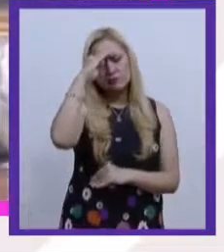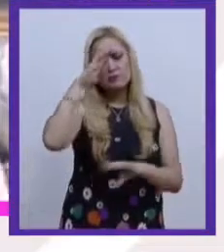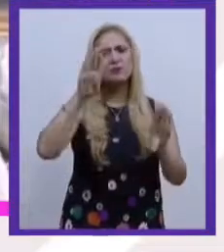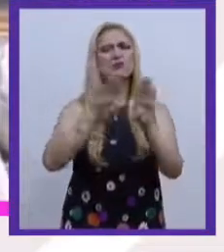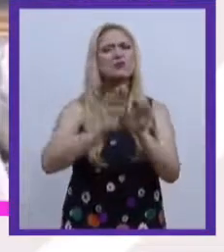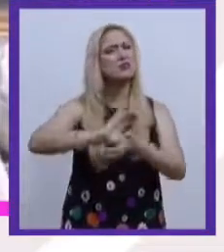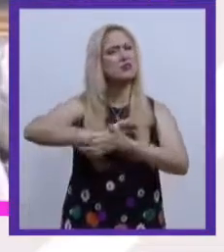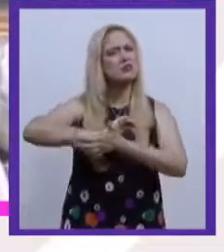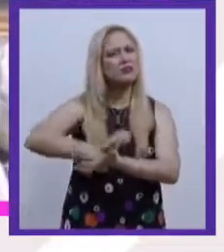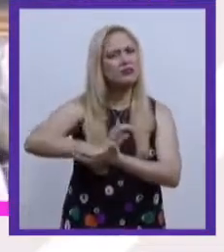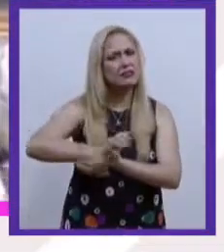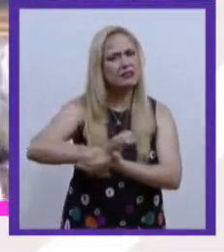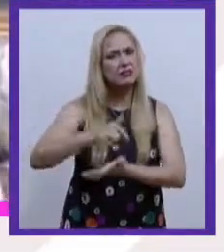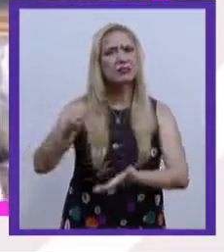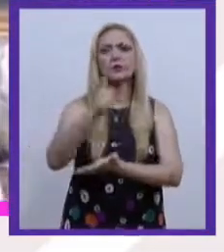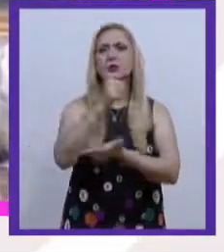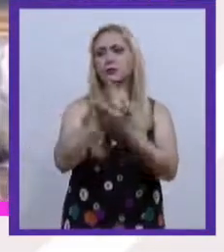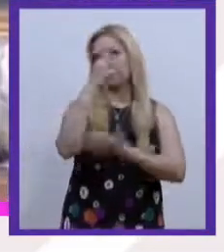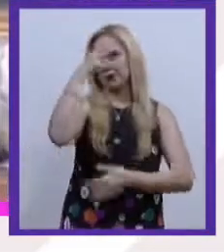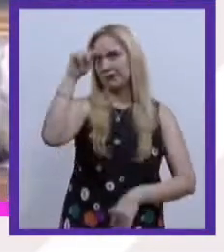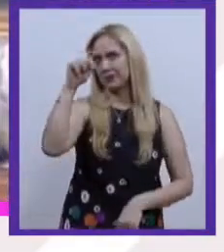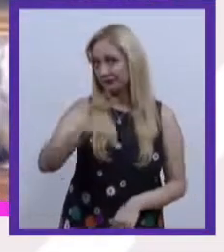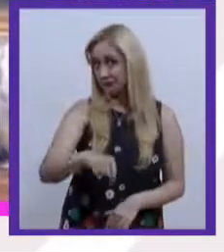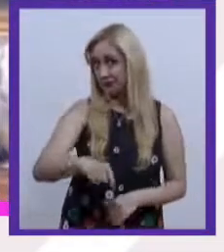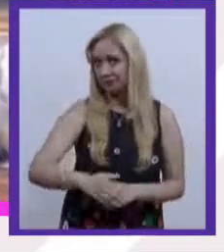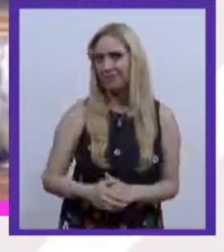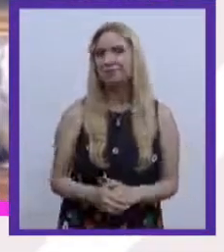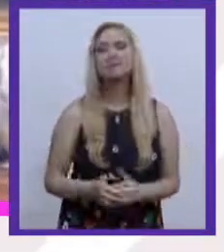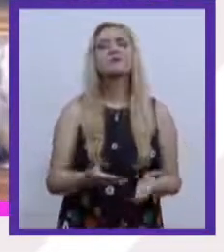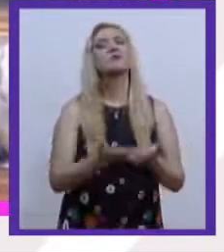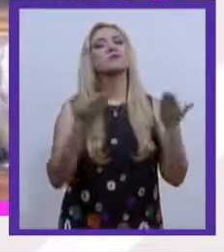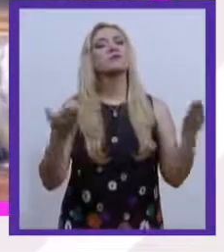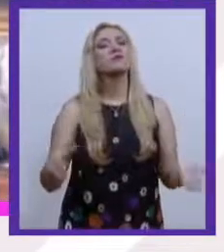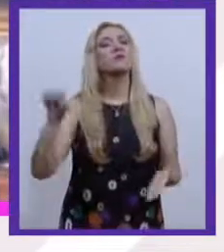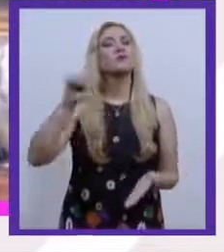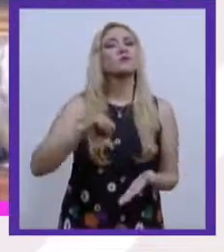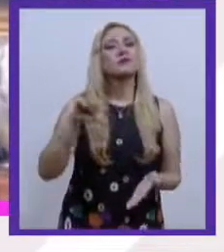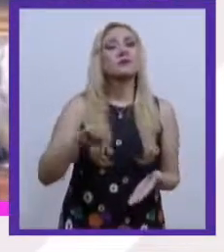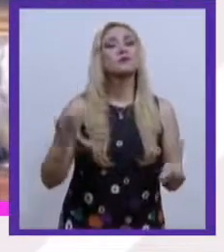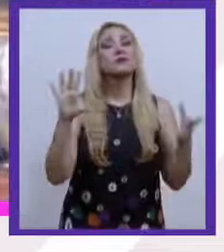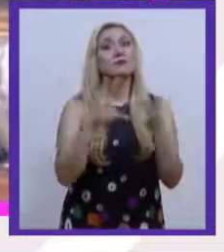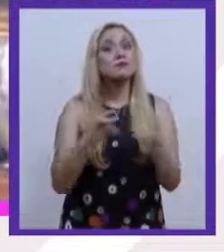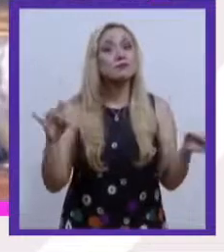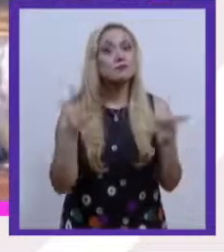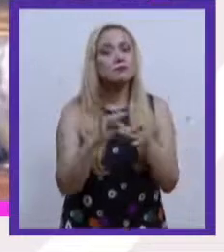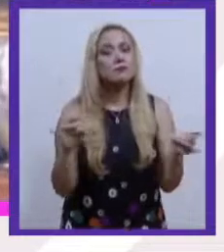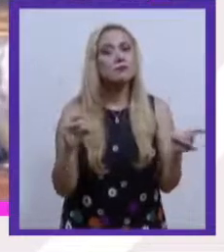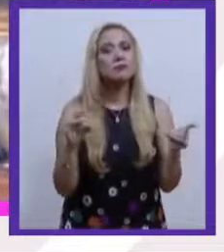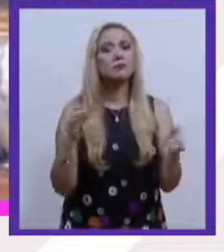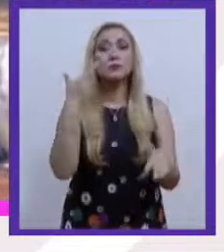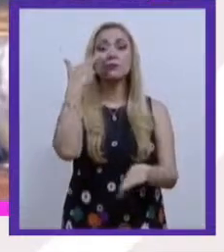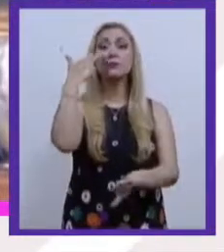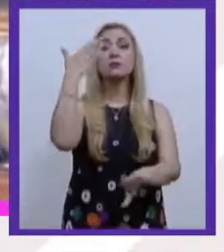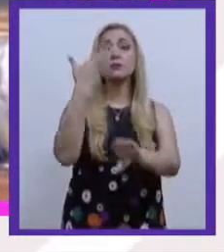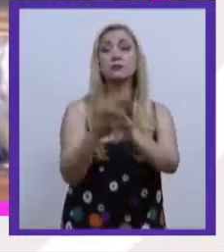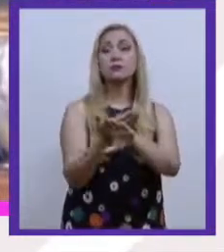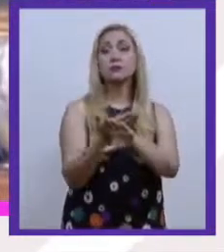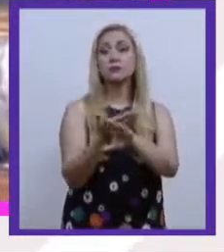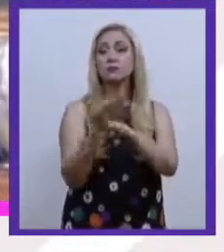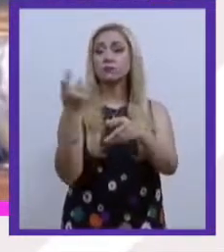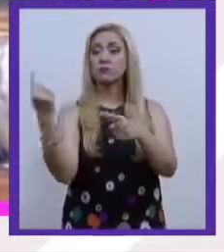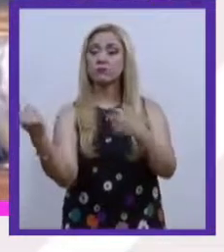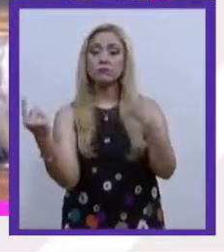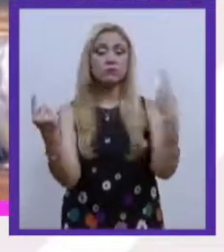fenómeno discriminatorio en la Ciudad de México. Y el día de hoy vamos a hablar sobre la corresponsabilidad de la